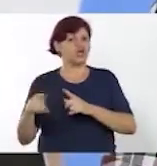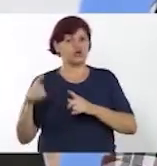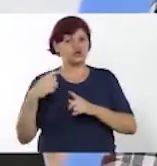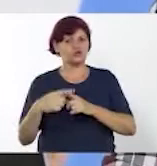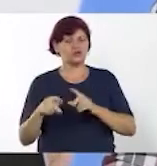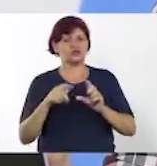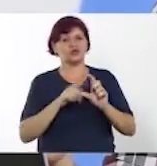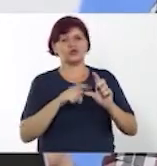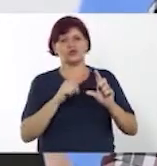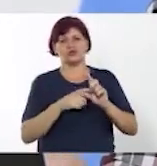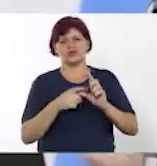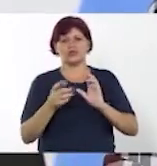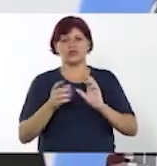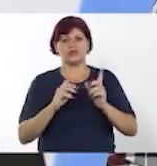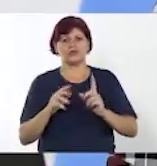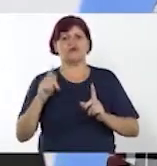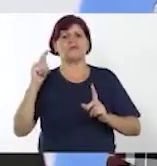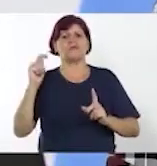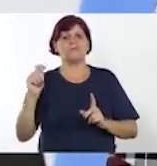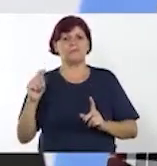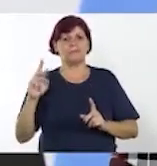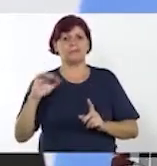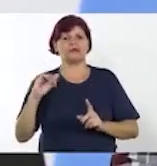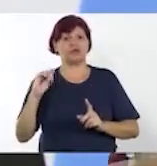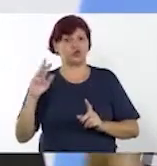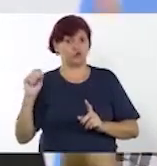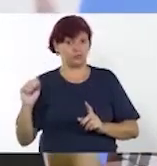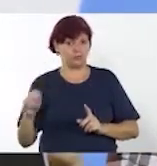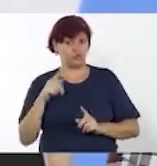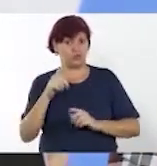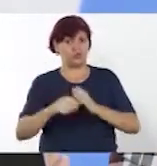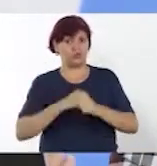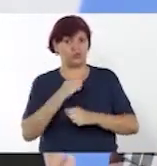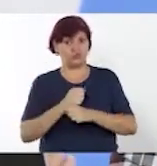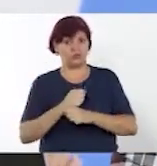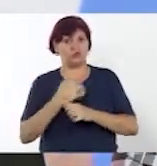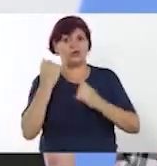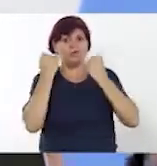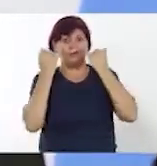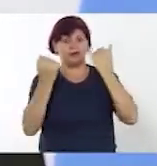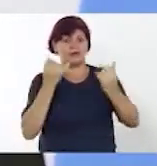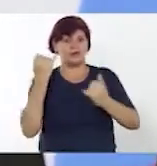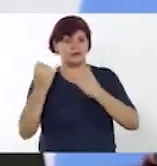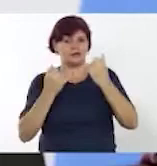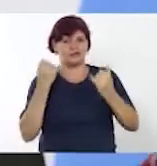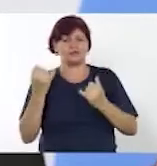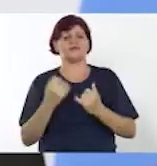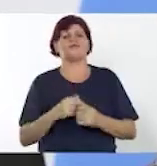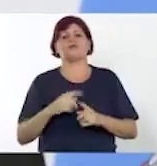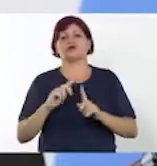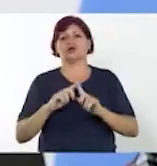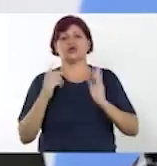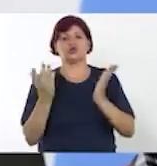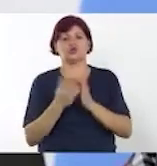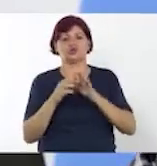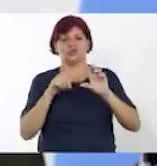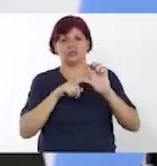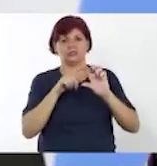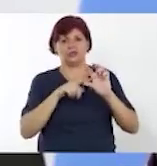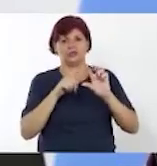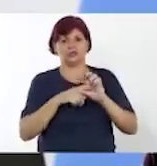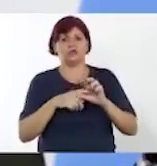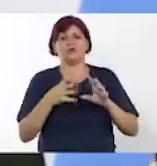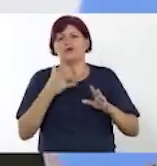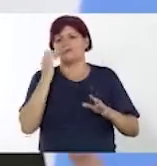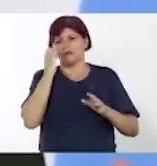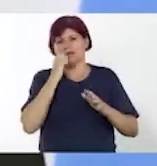otras herramientas de tipo trigonométrico que ustedes usan para la demostración de identidades y también para la resolución de ecuaciones